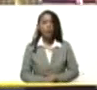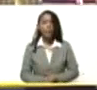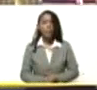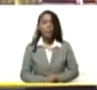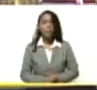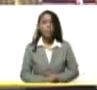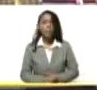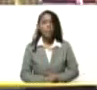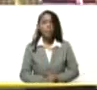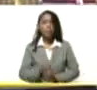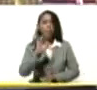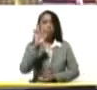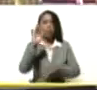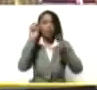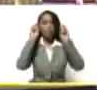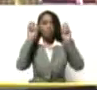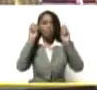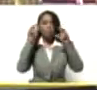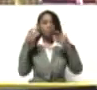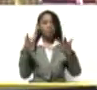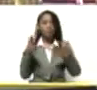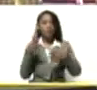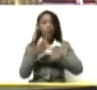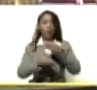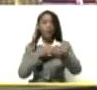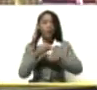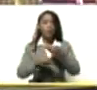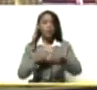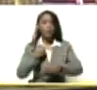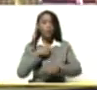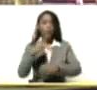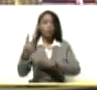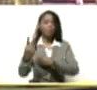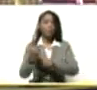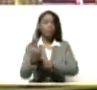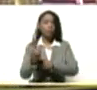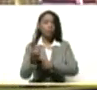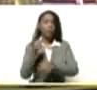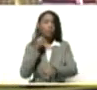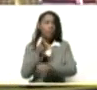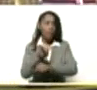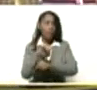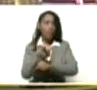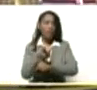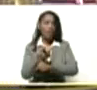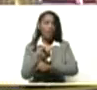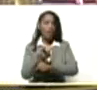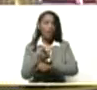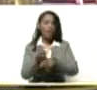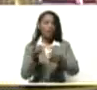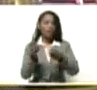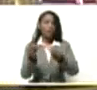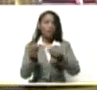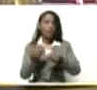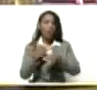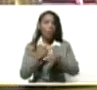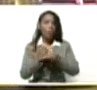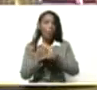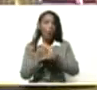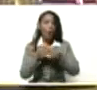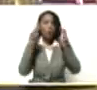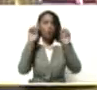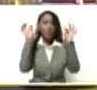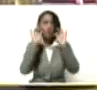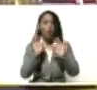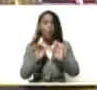Son tres elementos que concatenados nos debe dar una nueva forma organizativa, política